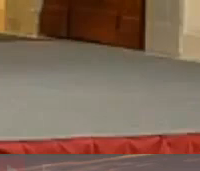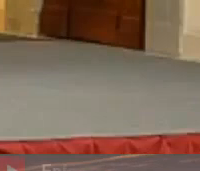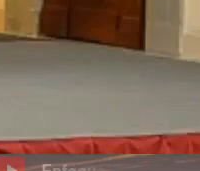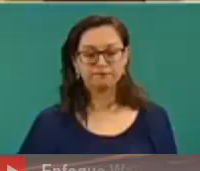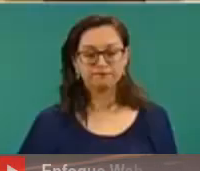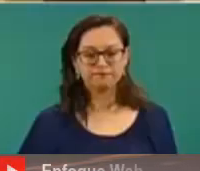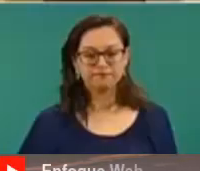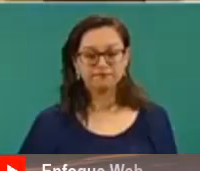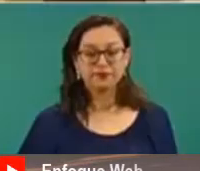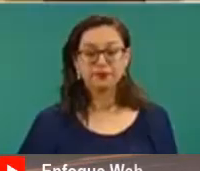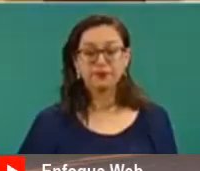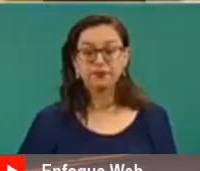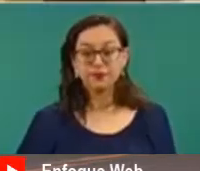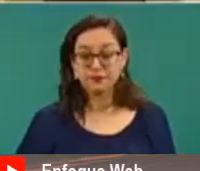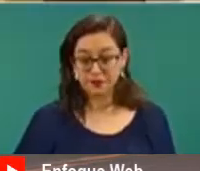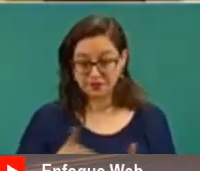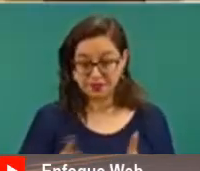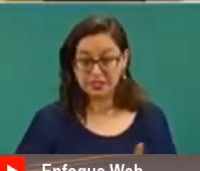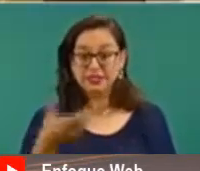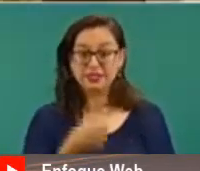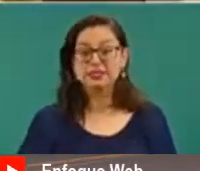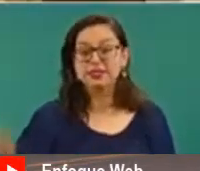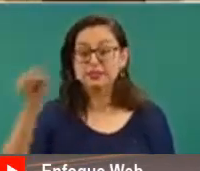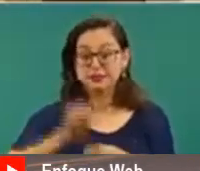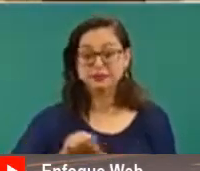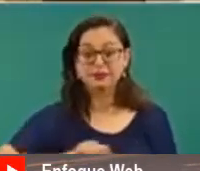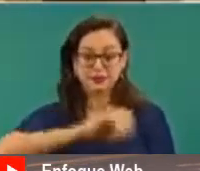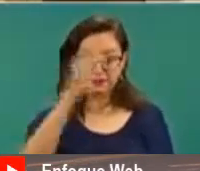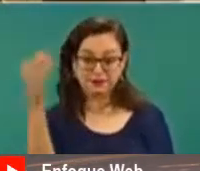vamos a gira, vamos